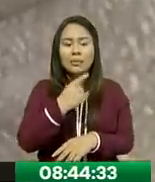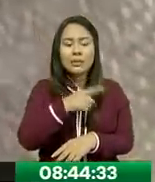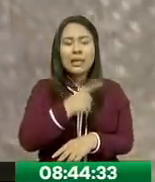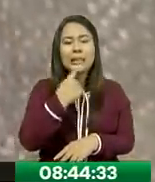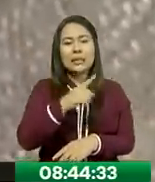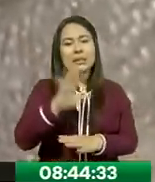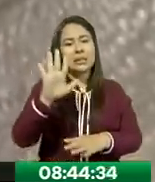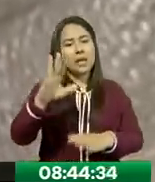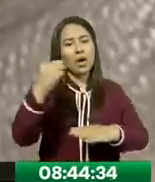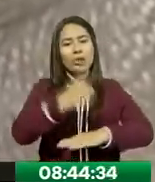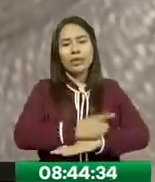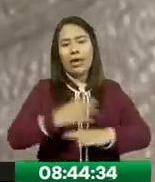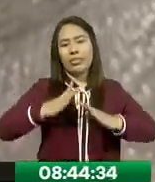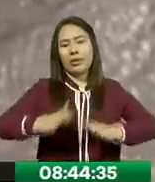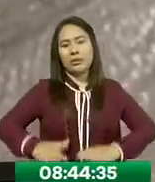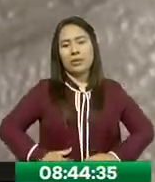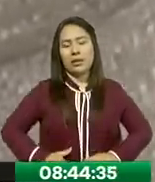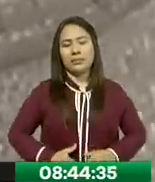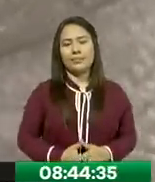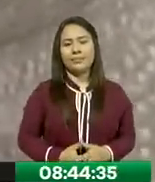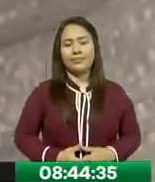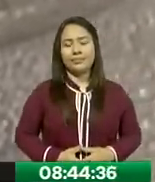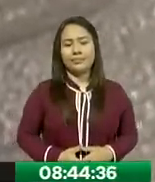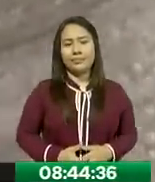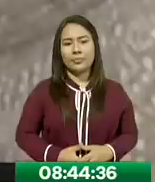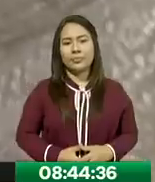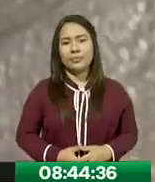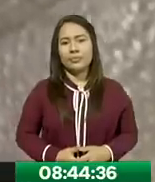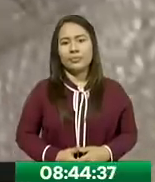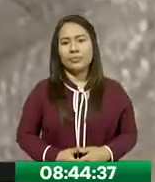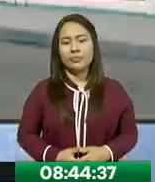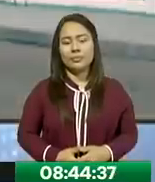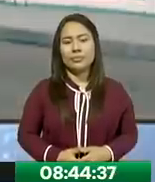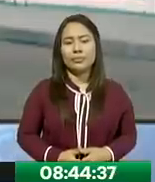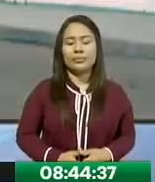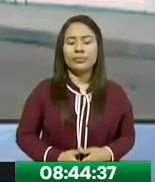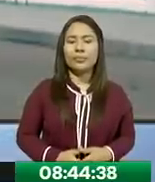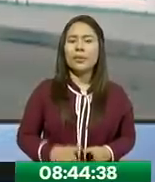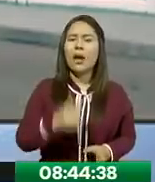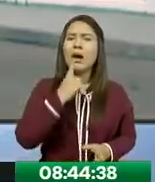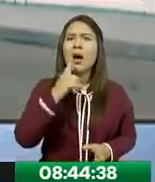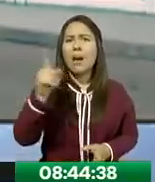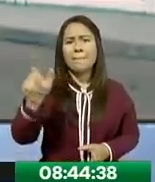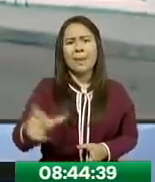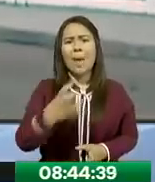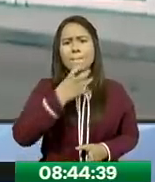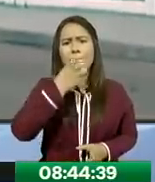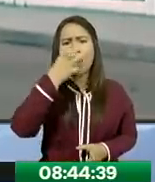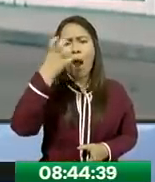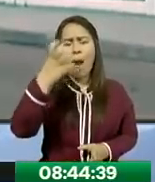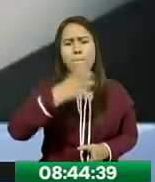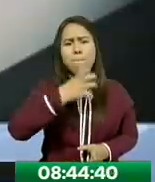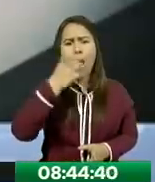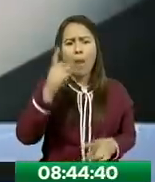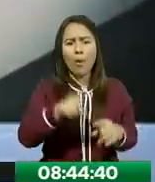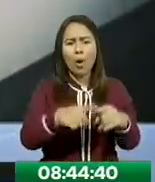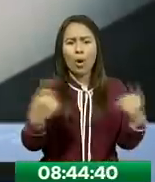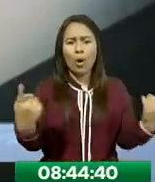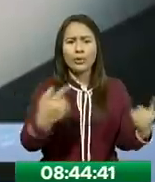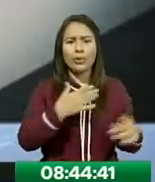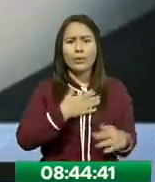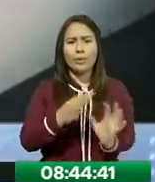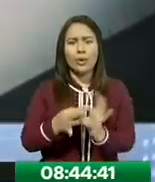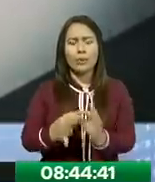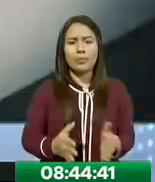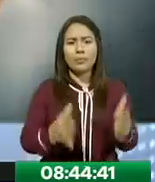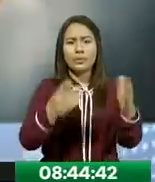dieron 5 días de incapacidad. Yo no sé qué es lo que quería hacer con mi hijo, tanto era la rabia o la pica que le tenía, que lo agredió de